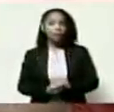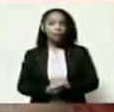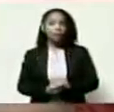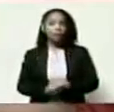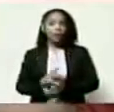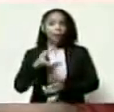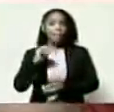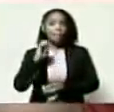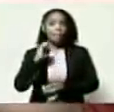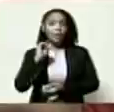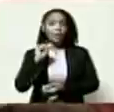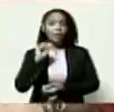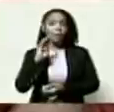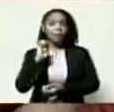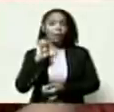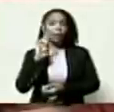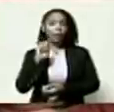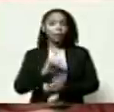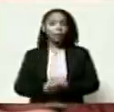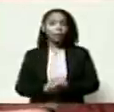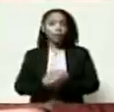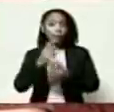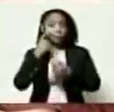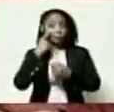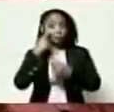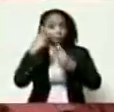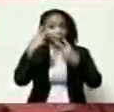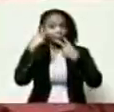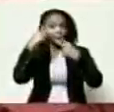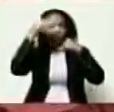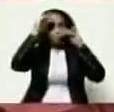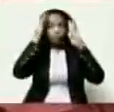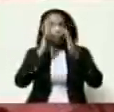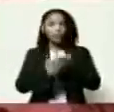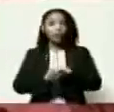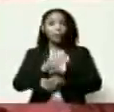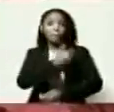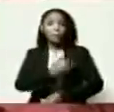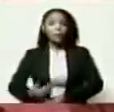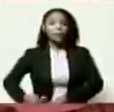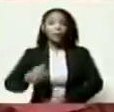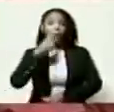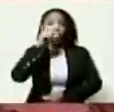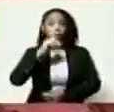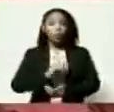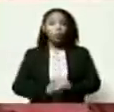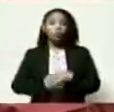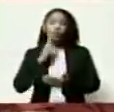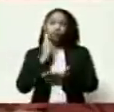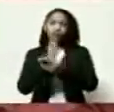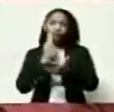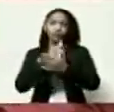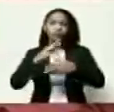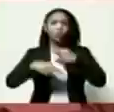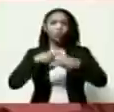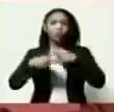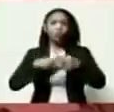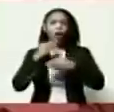Meisberg. Mira, fíjense que el presidente Nicolás Maduro, como siempre ha sido en revolución,